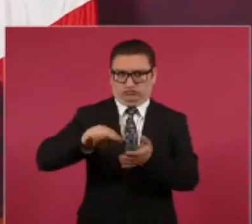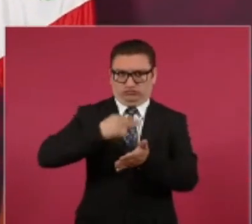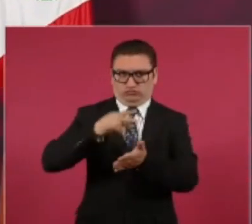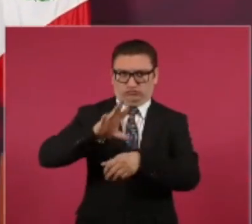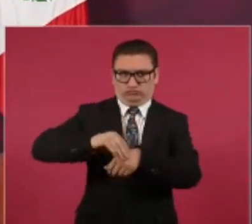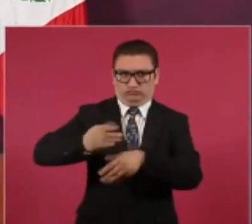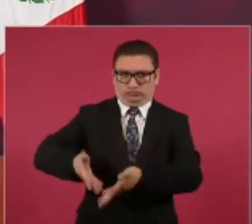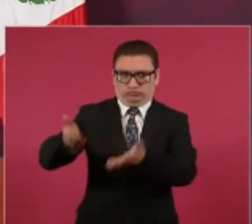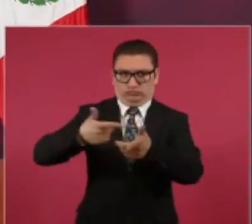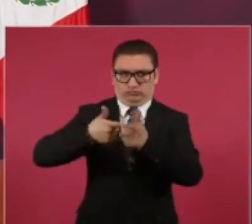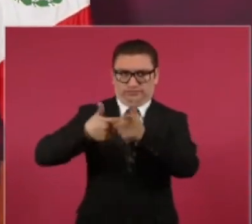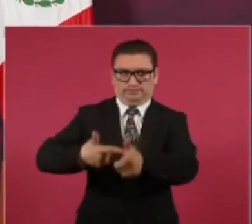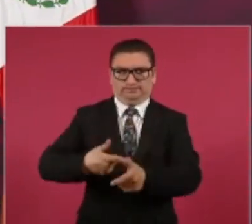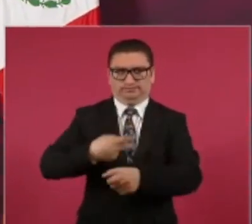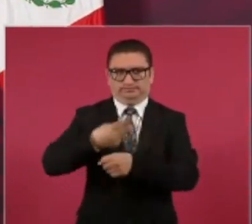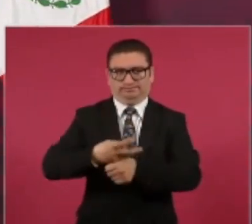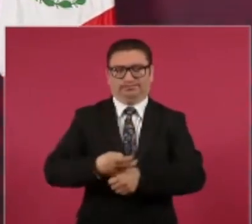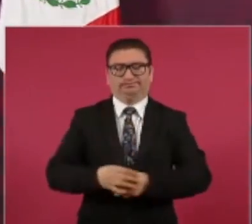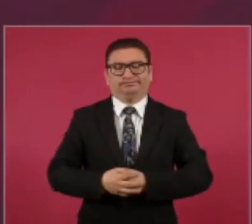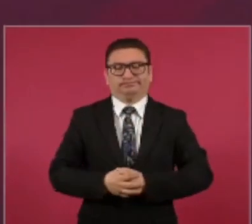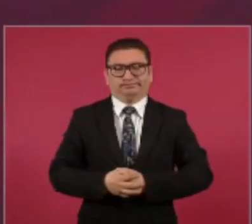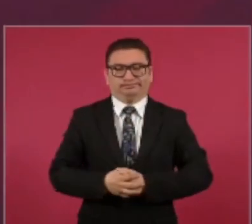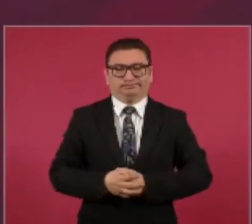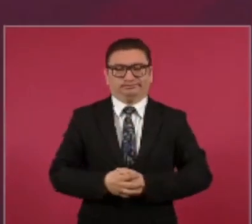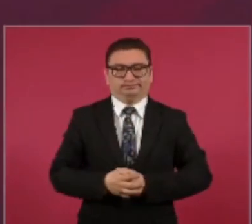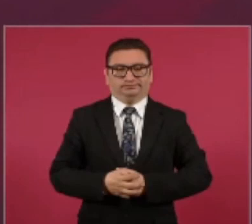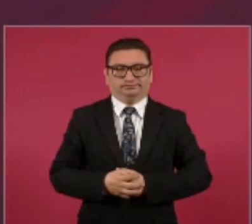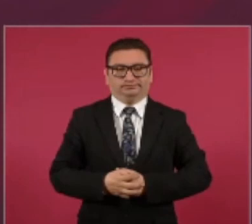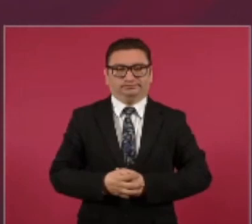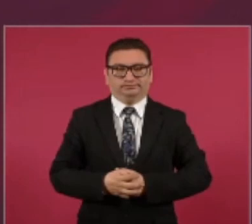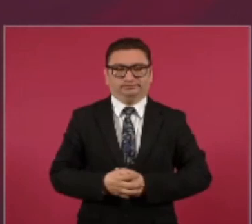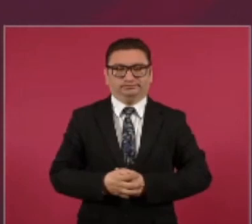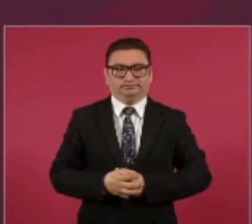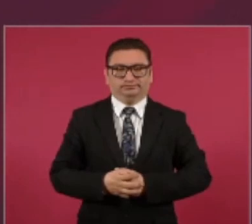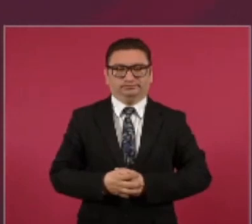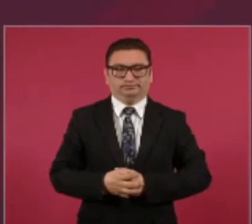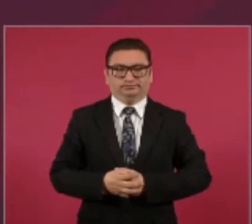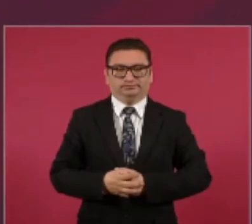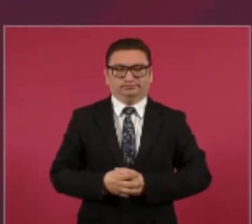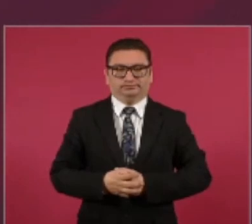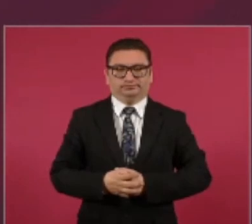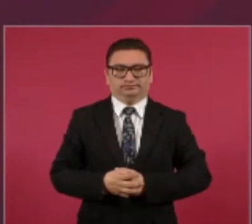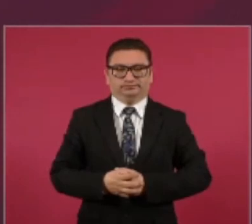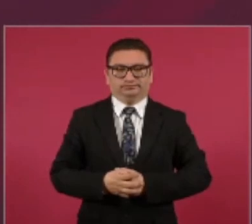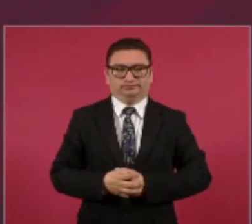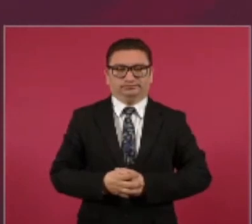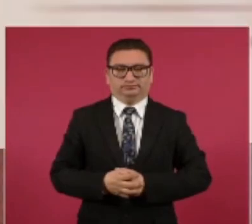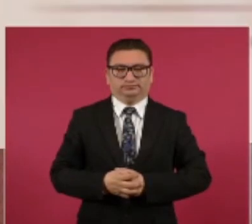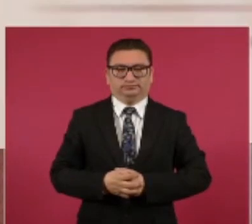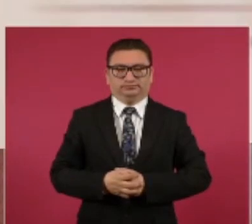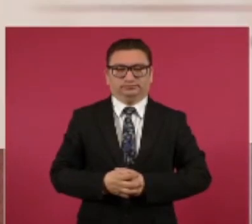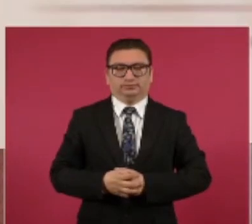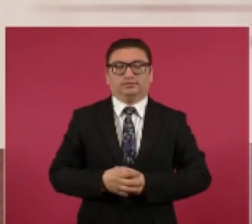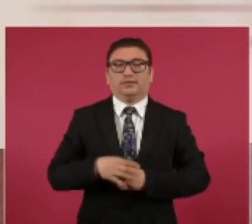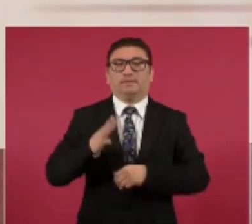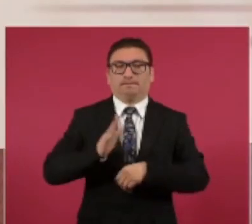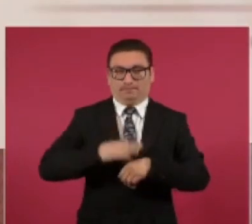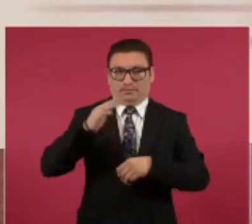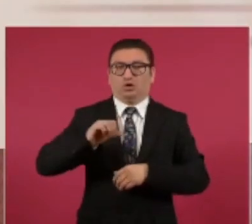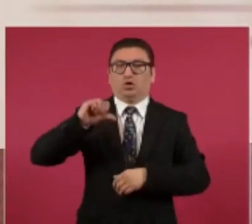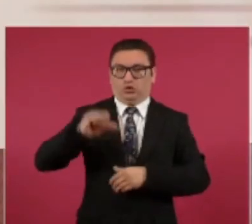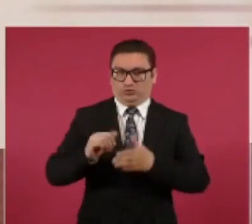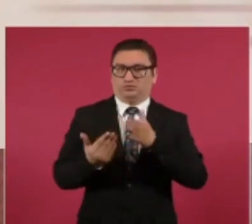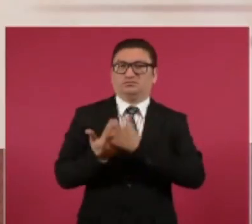este es más hoy en la mañana ya